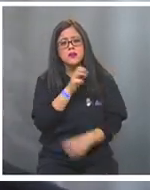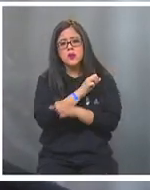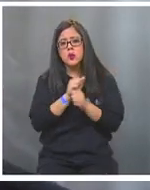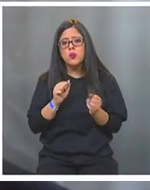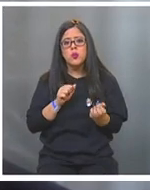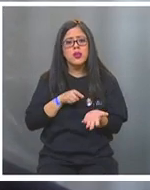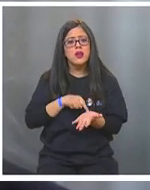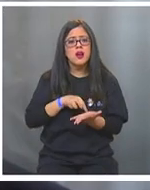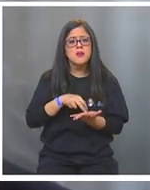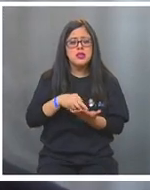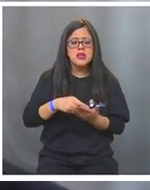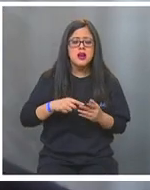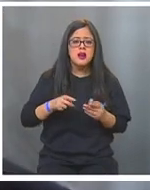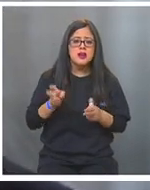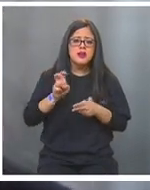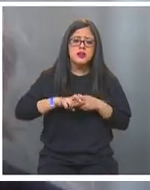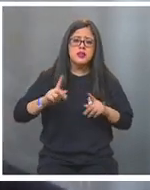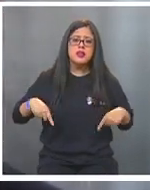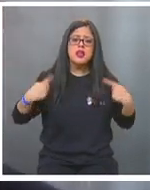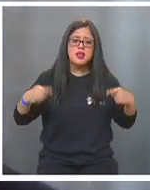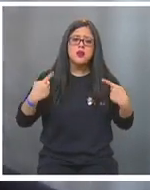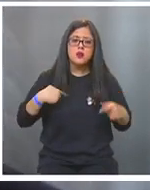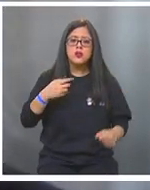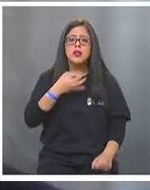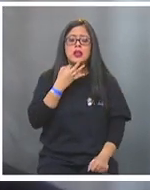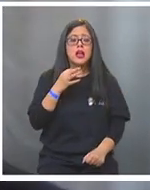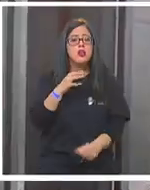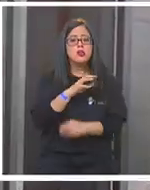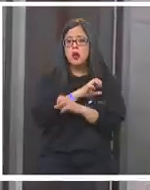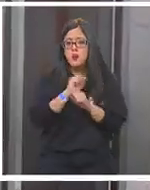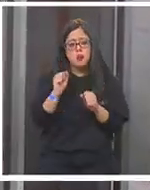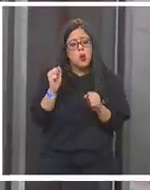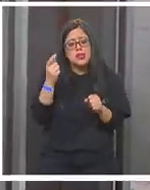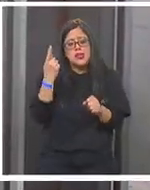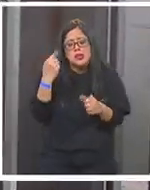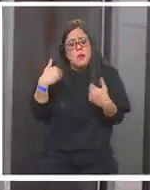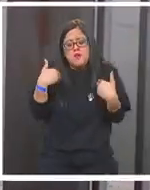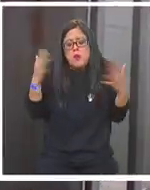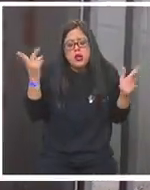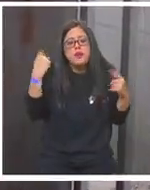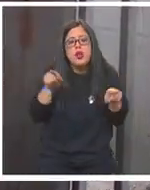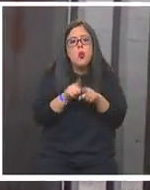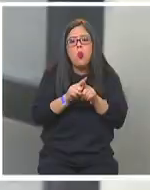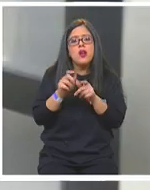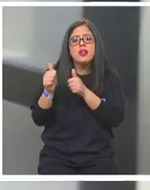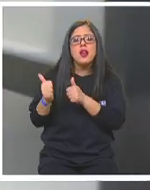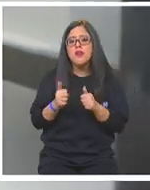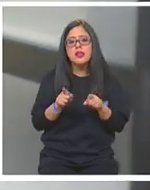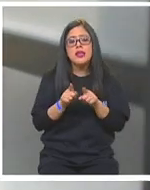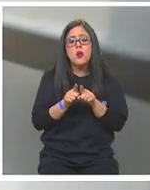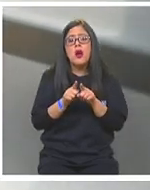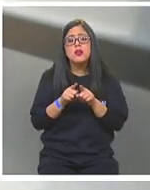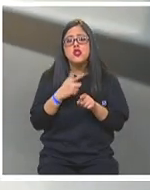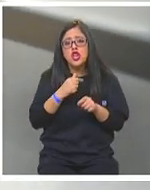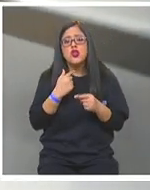está en silla de ruedas. Y yo le dije, no importa, pero está vivo. Dios lo permita que me conozca.